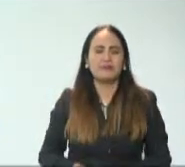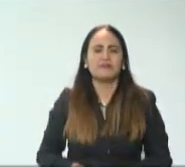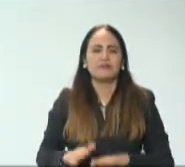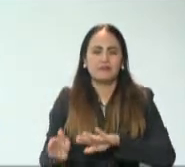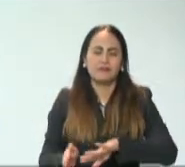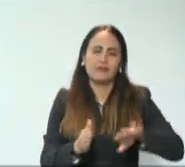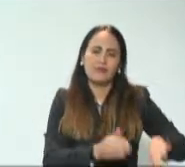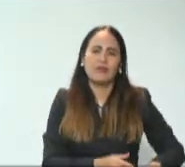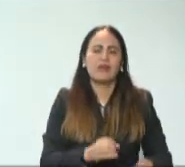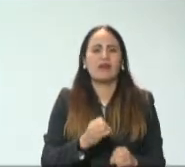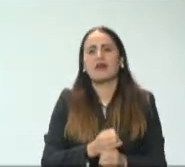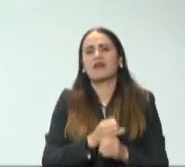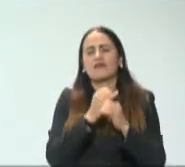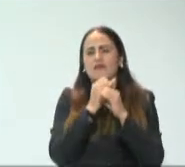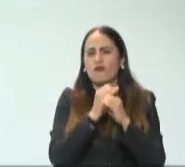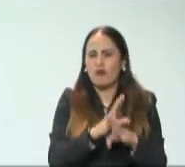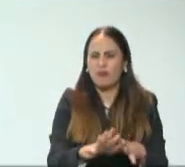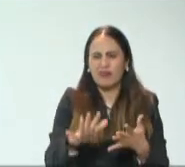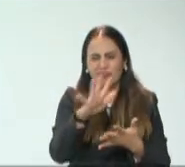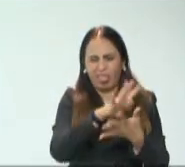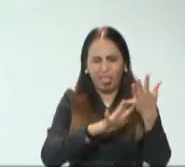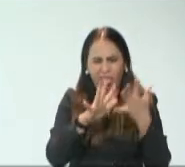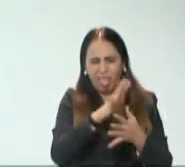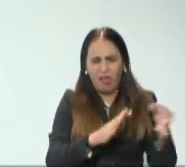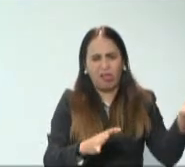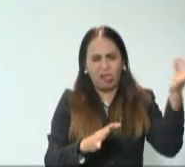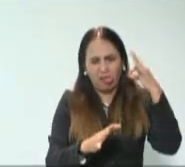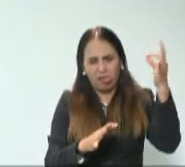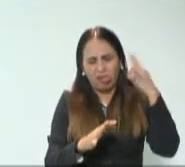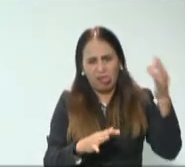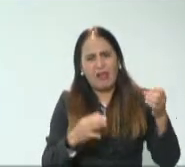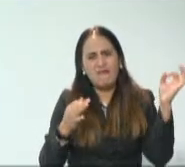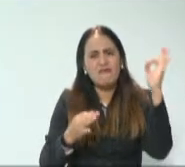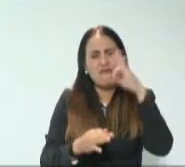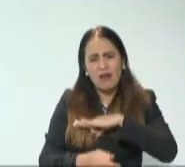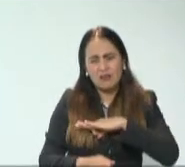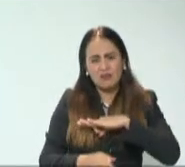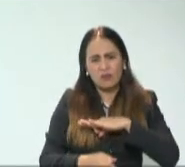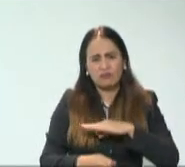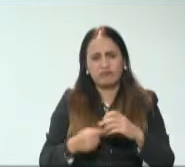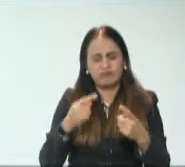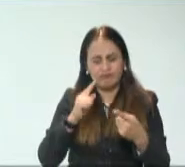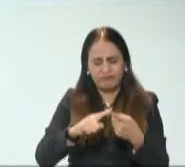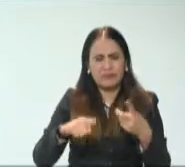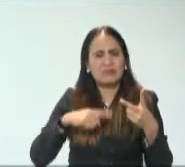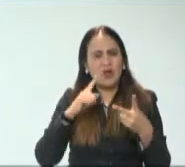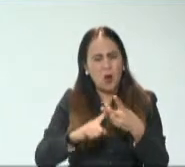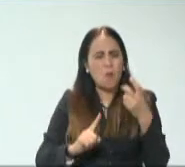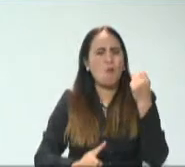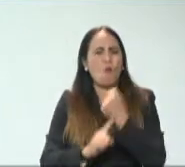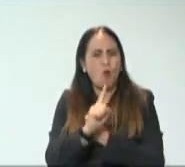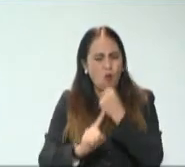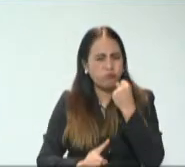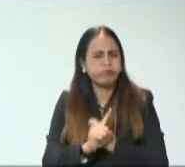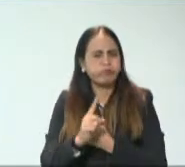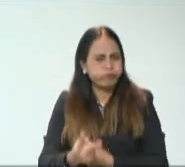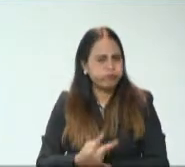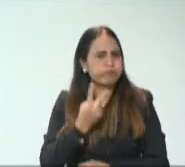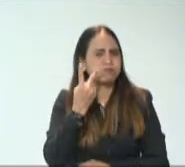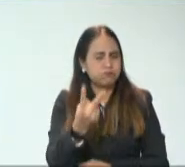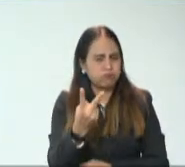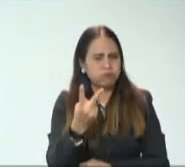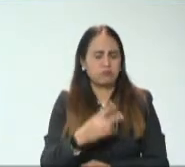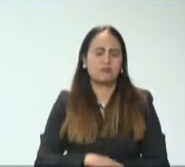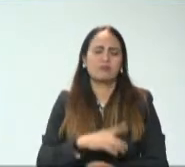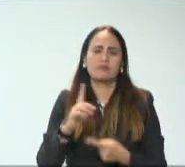la infodemia la pandemia nos genera dos áreas de crisis en en este punto